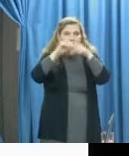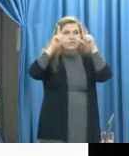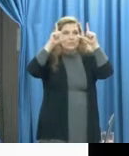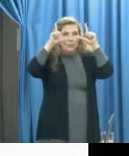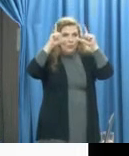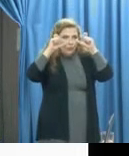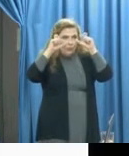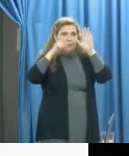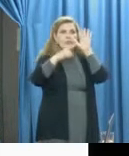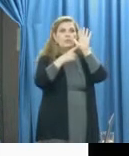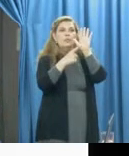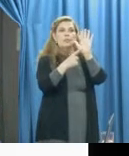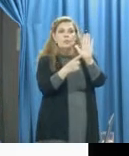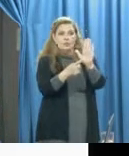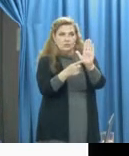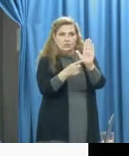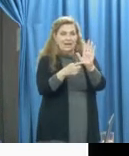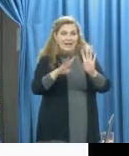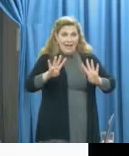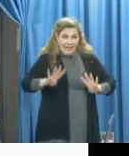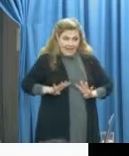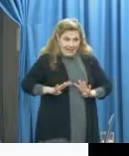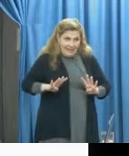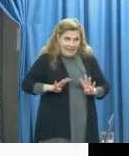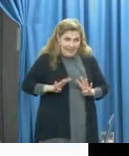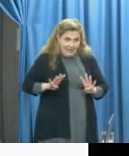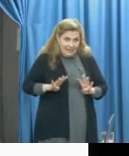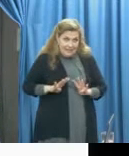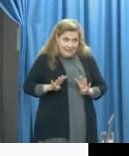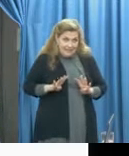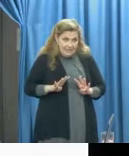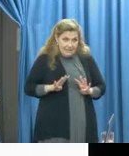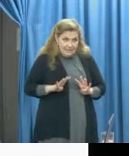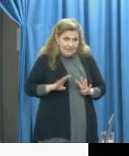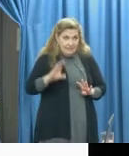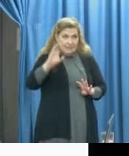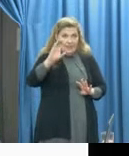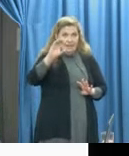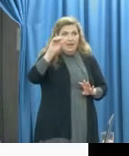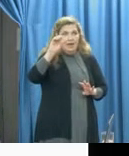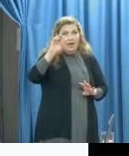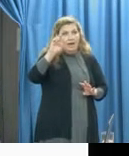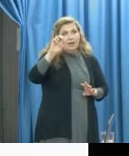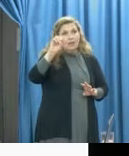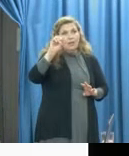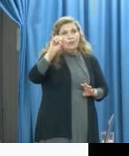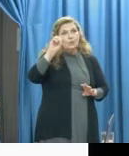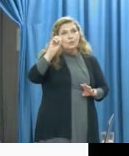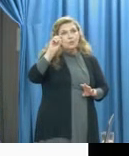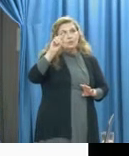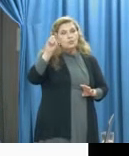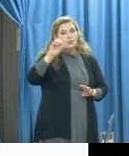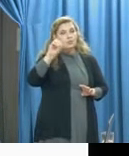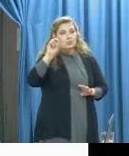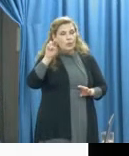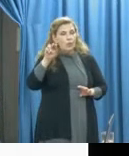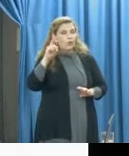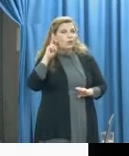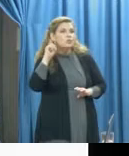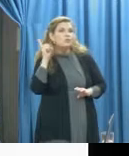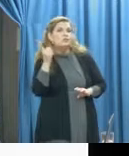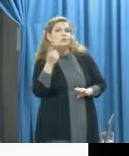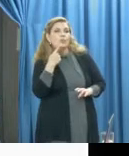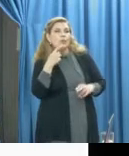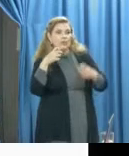a publicar su foto. Las características del síndrome de Crouzon es una craneosinostosis que cursa con sordera